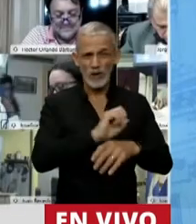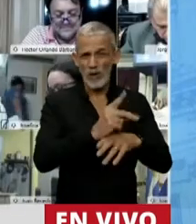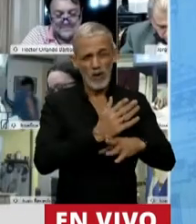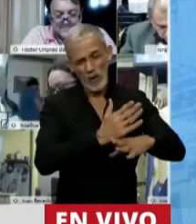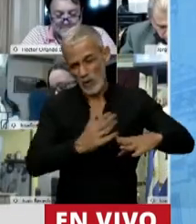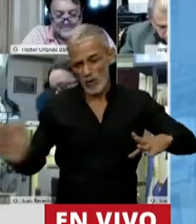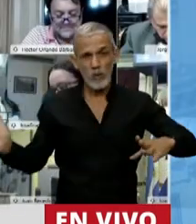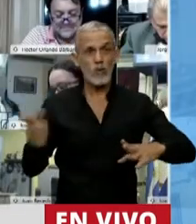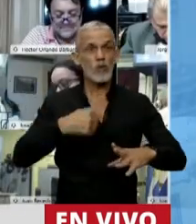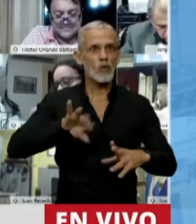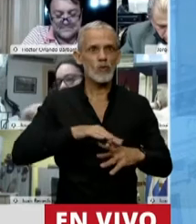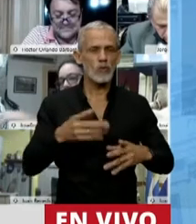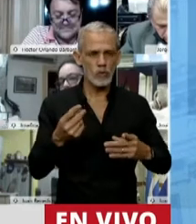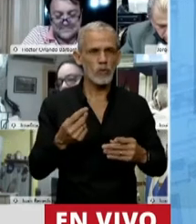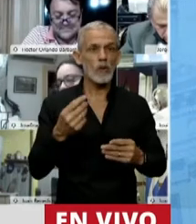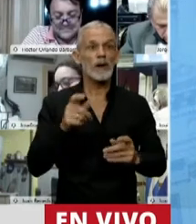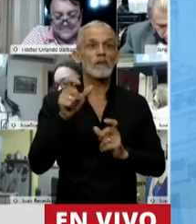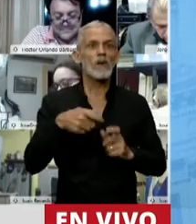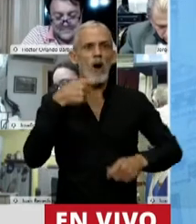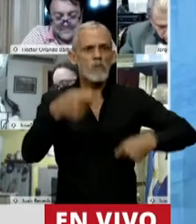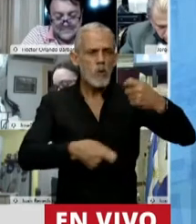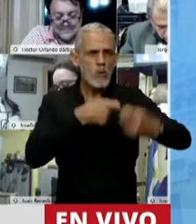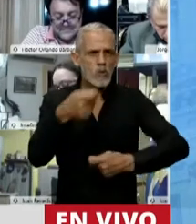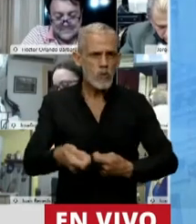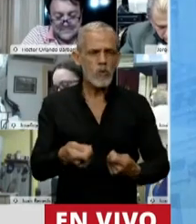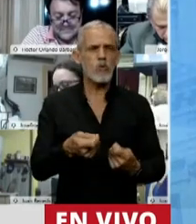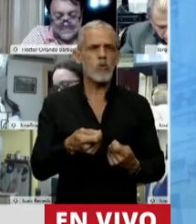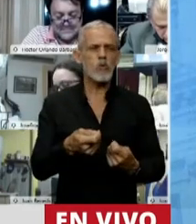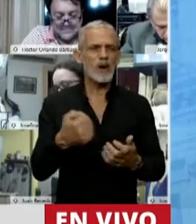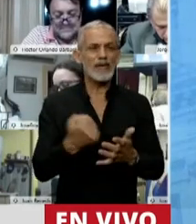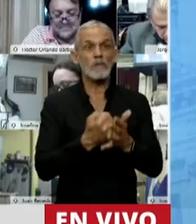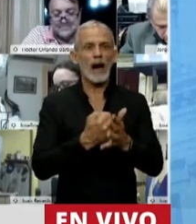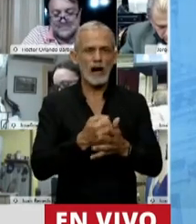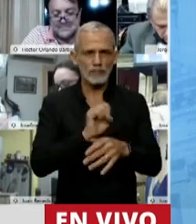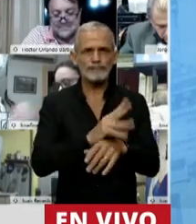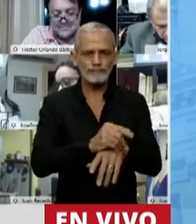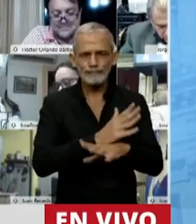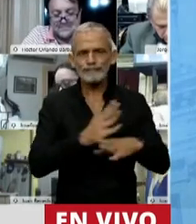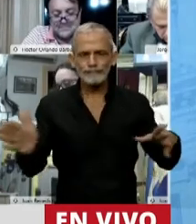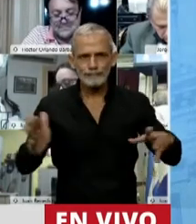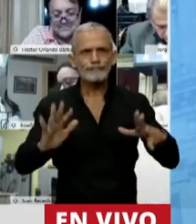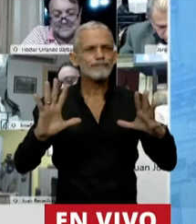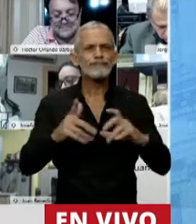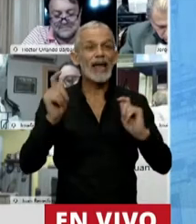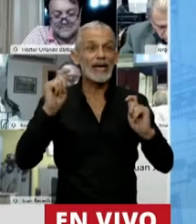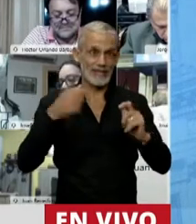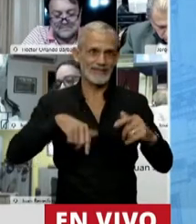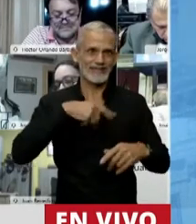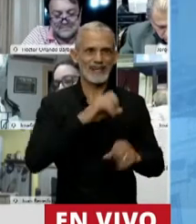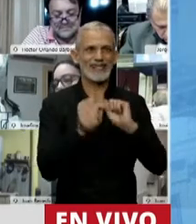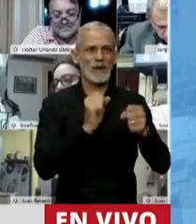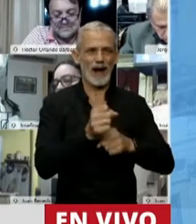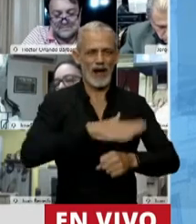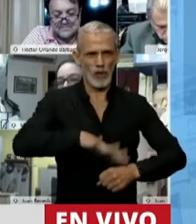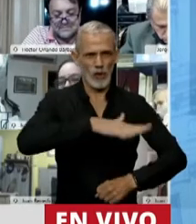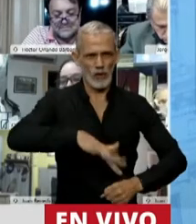los que hemos financiado y hemos minimizado el impacto tremendo de esta pandemia fuimos los trabajadores